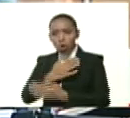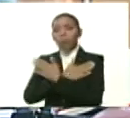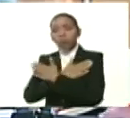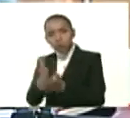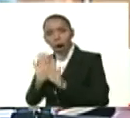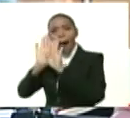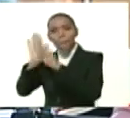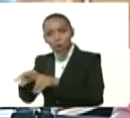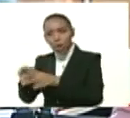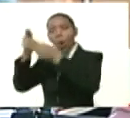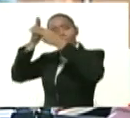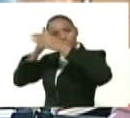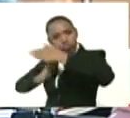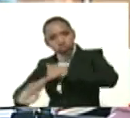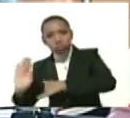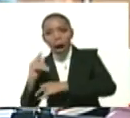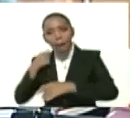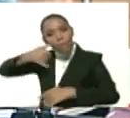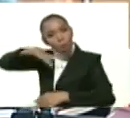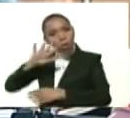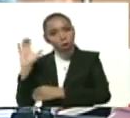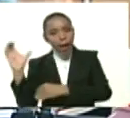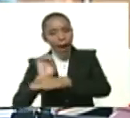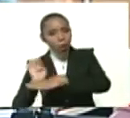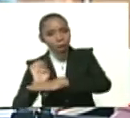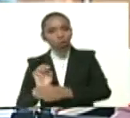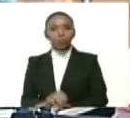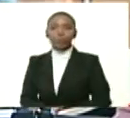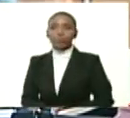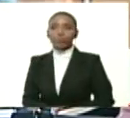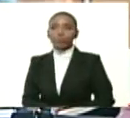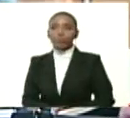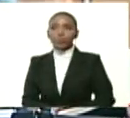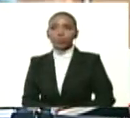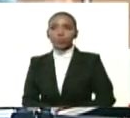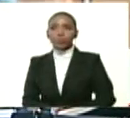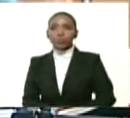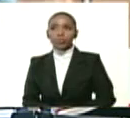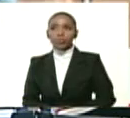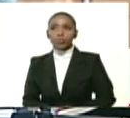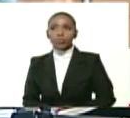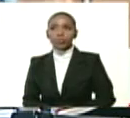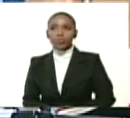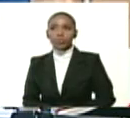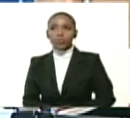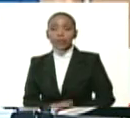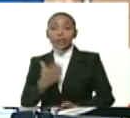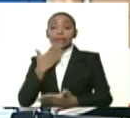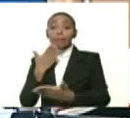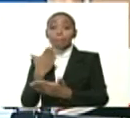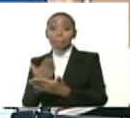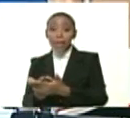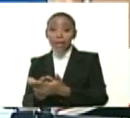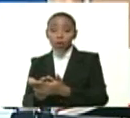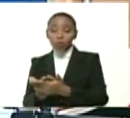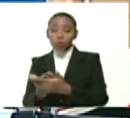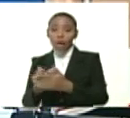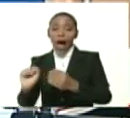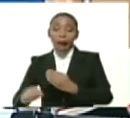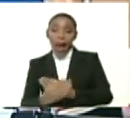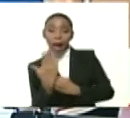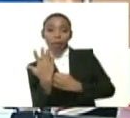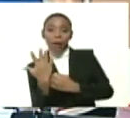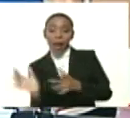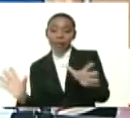experiencia humildemente al pueblo de Ecuador. Al pueblo de Ecuador. Y le pido al ALBA, a la